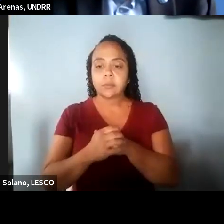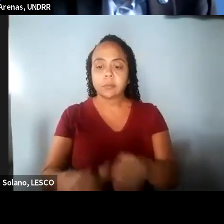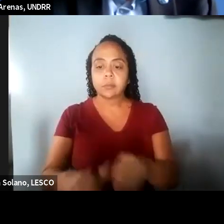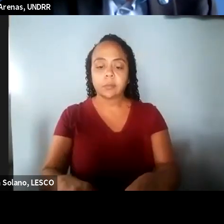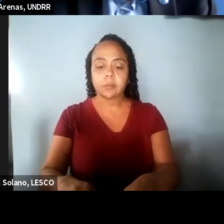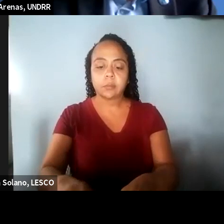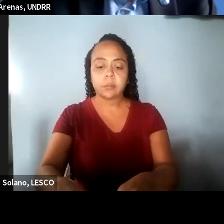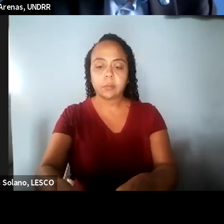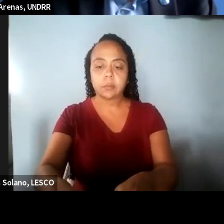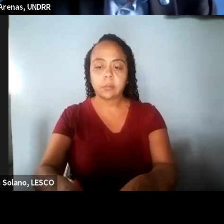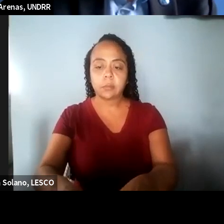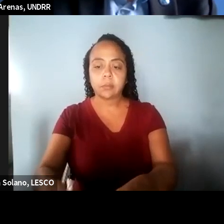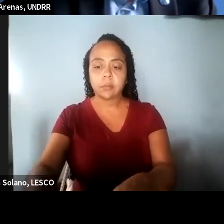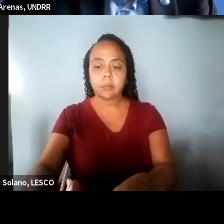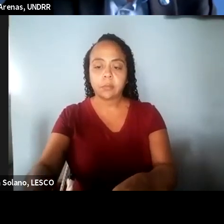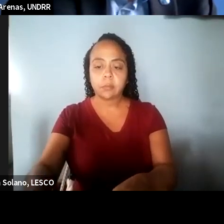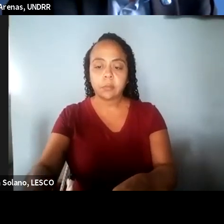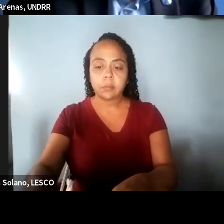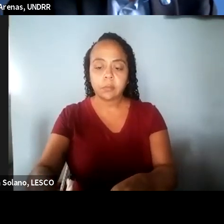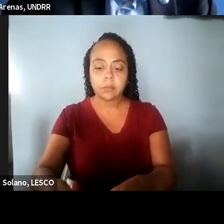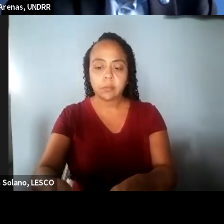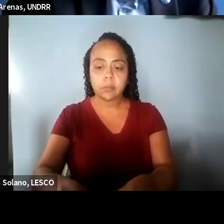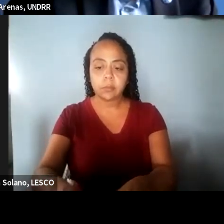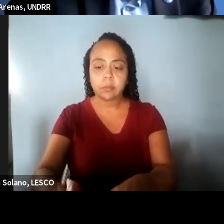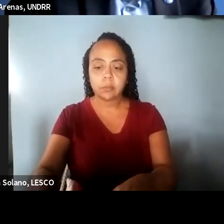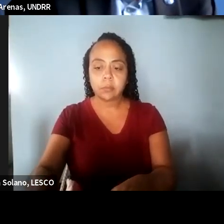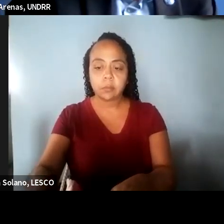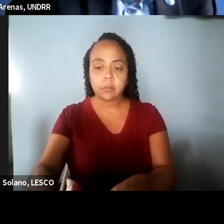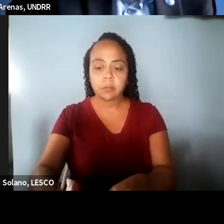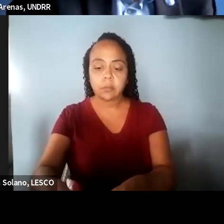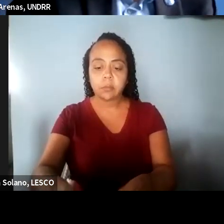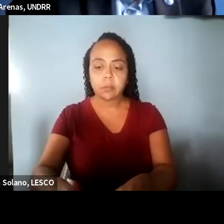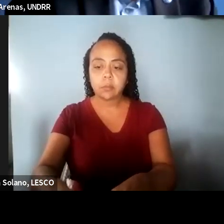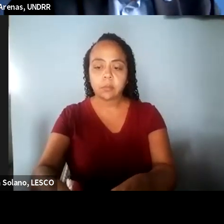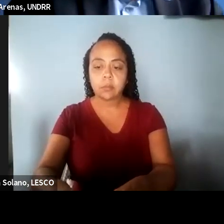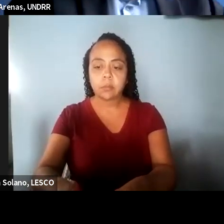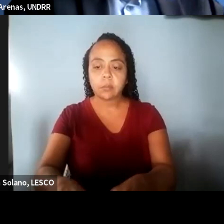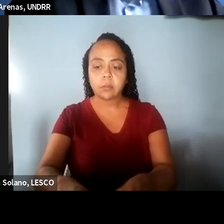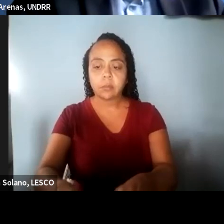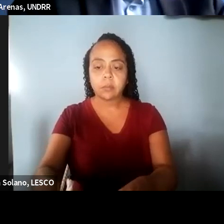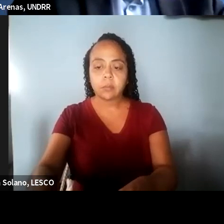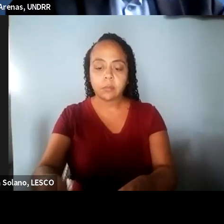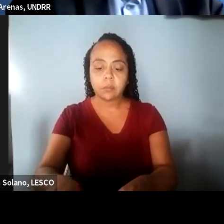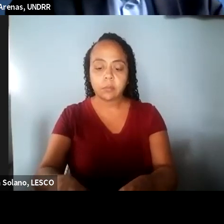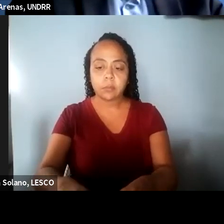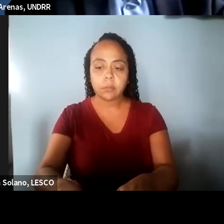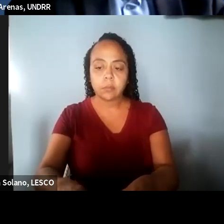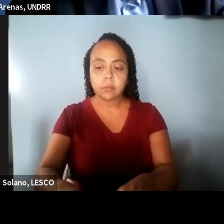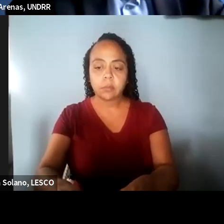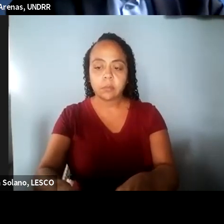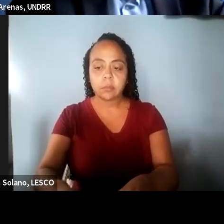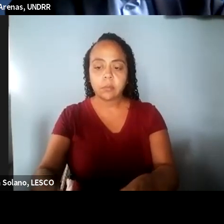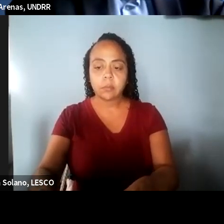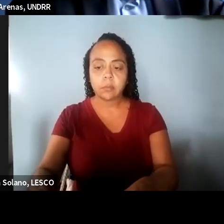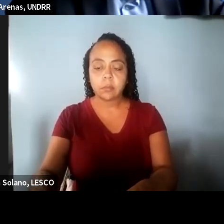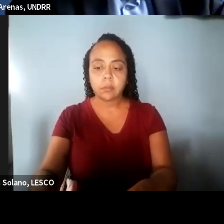nosotros nos enfrentamos a una situación nueva en el mundo los lineamientos en cada uno de los países comenzaron a generarse y yo